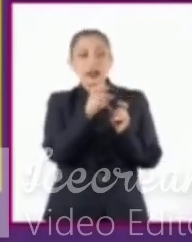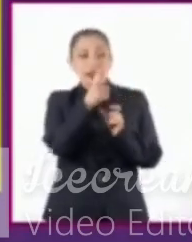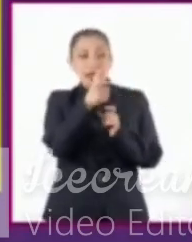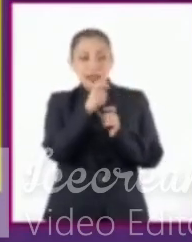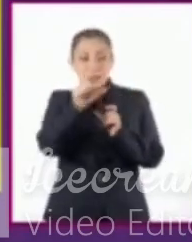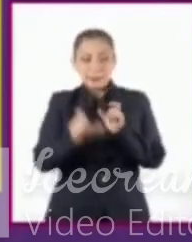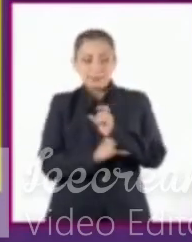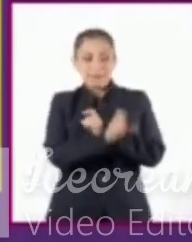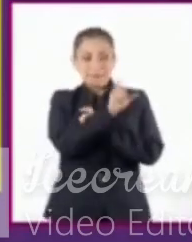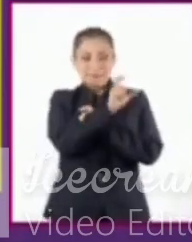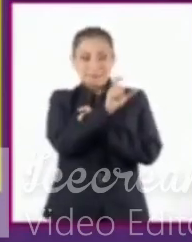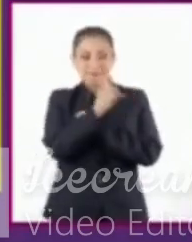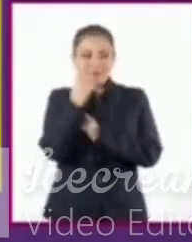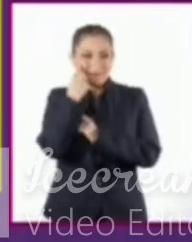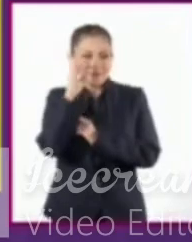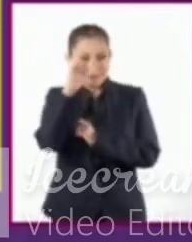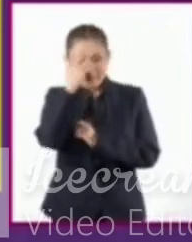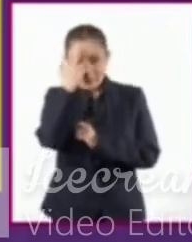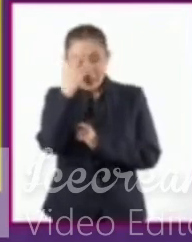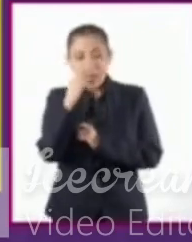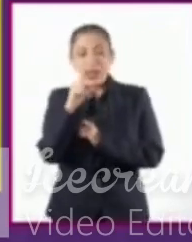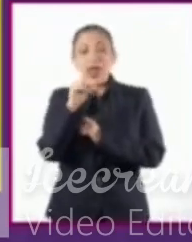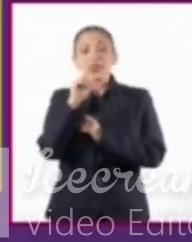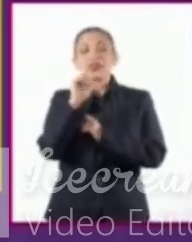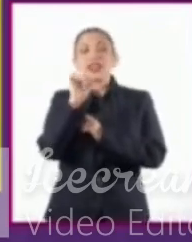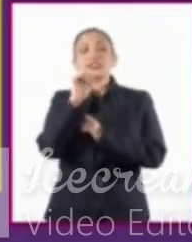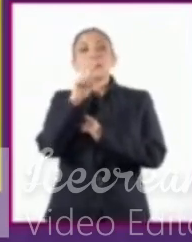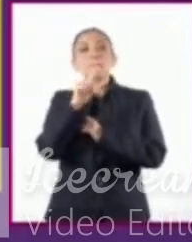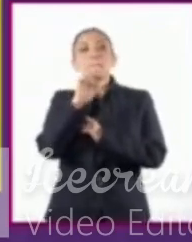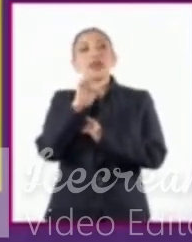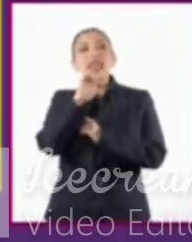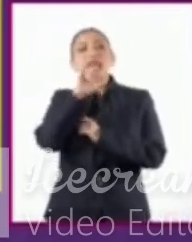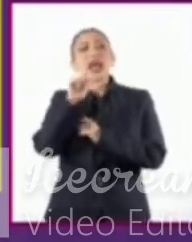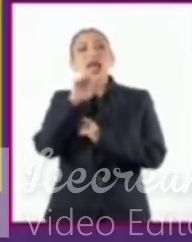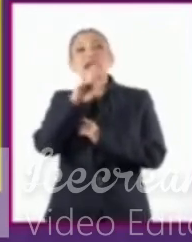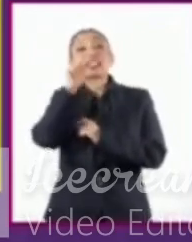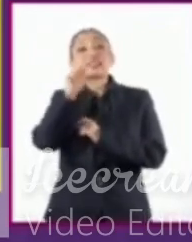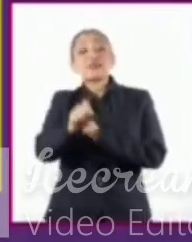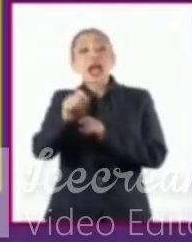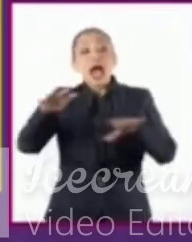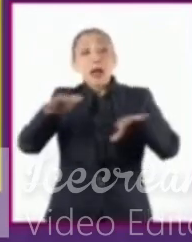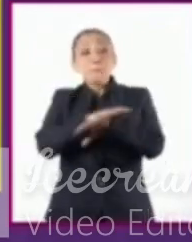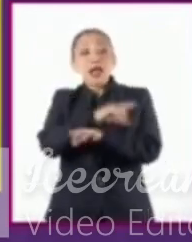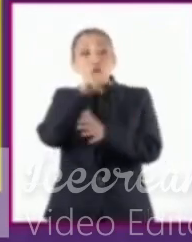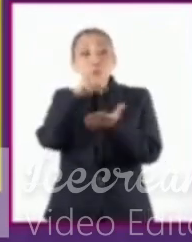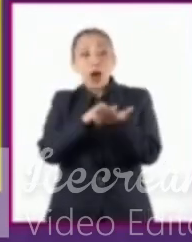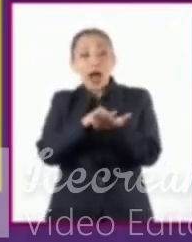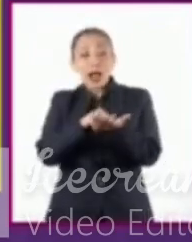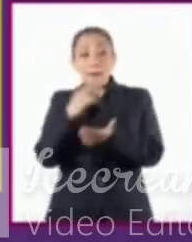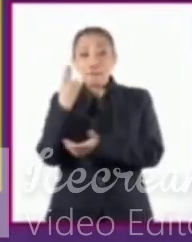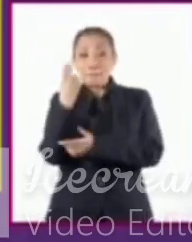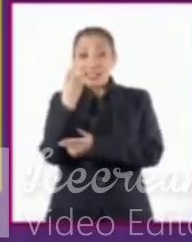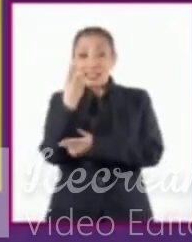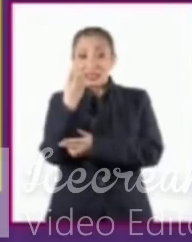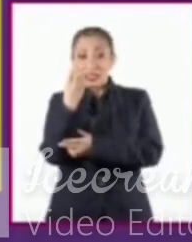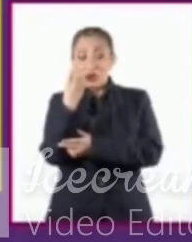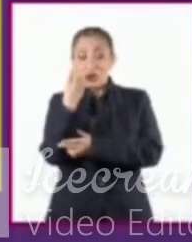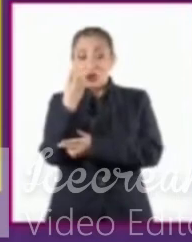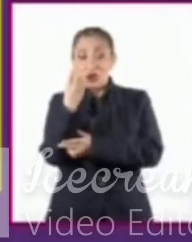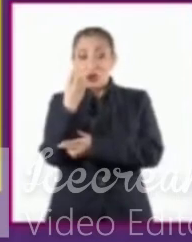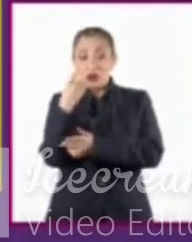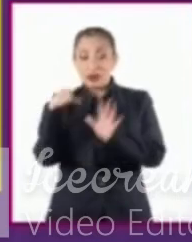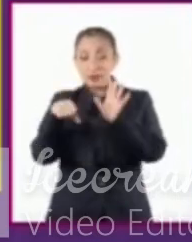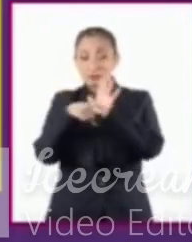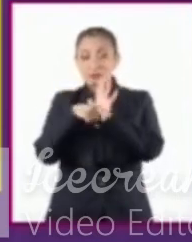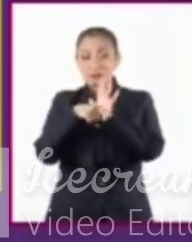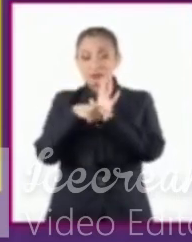incógnita. Recuerda que despejar la incógnita requiere que cambiemos de lugar o de miembro al 25, que está